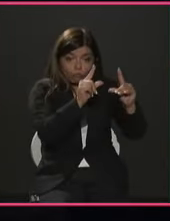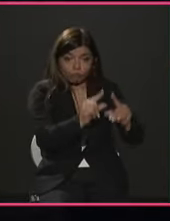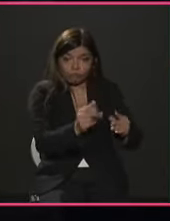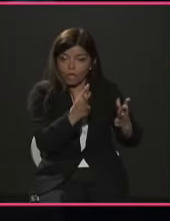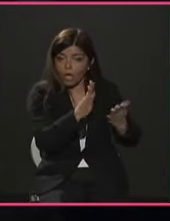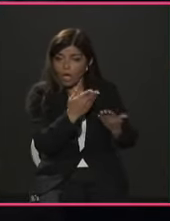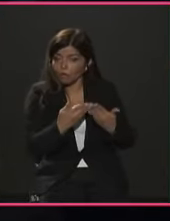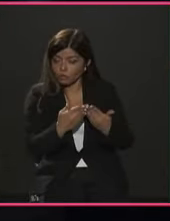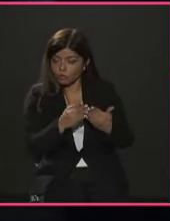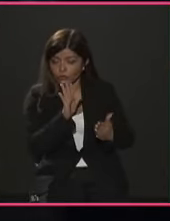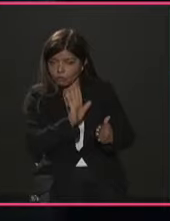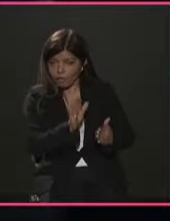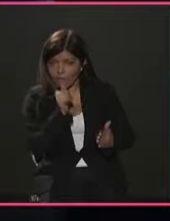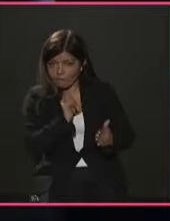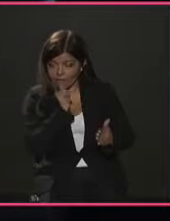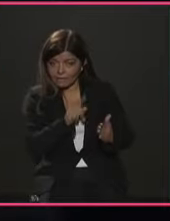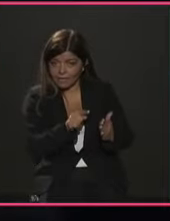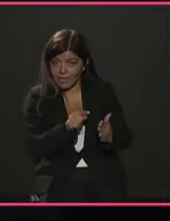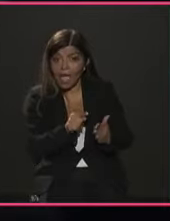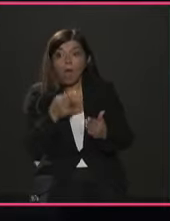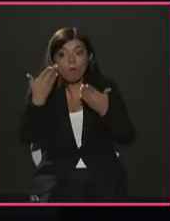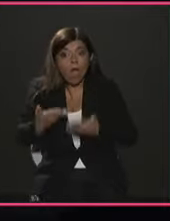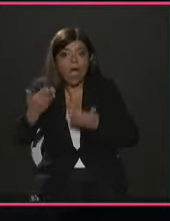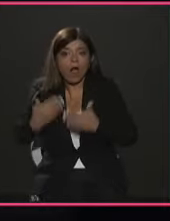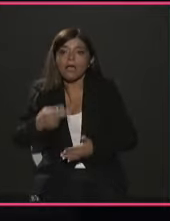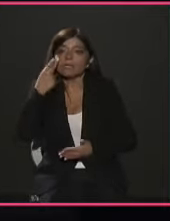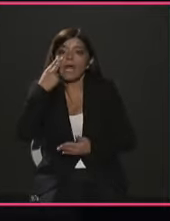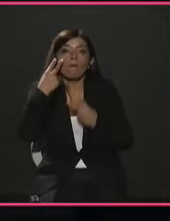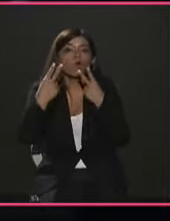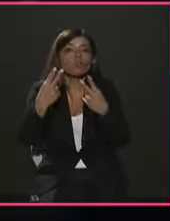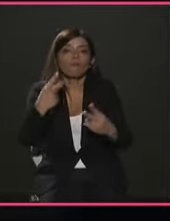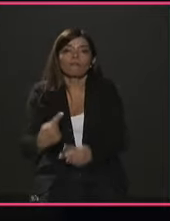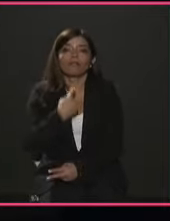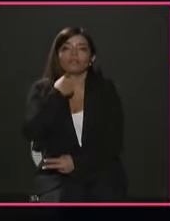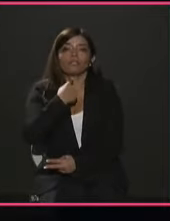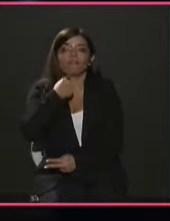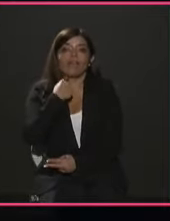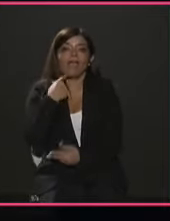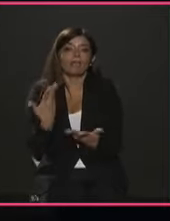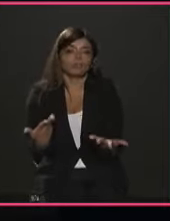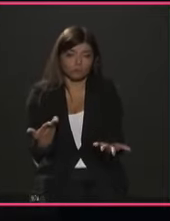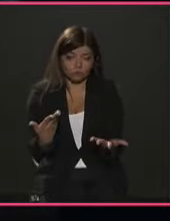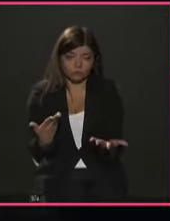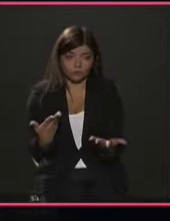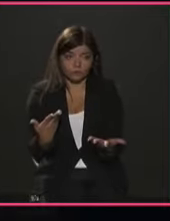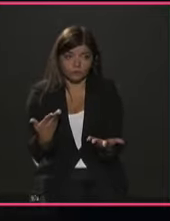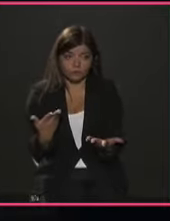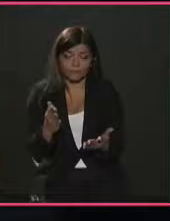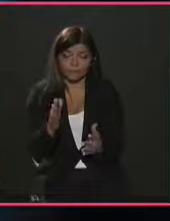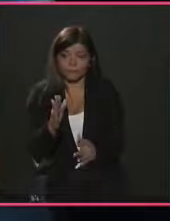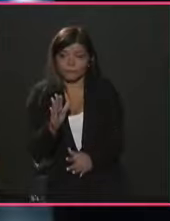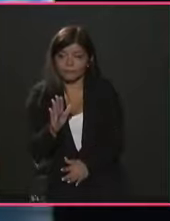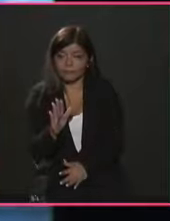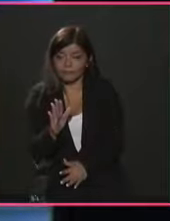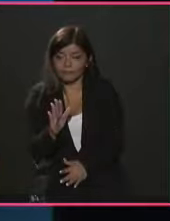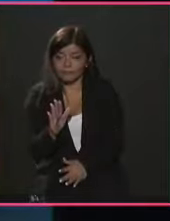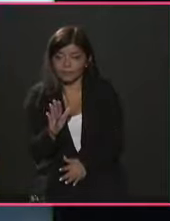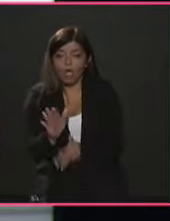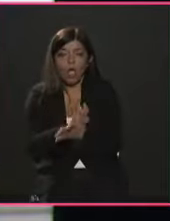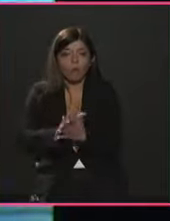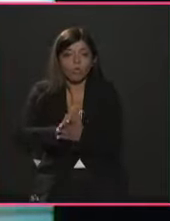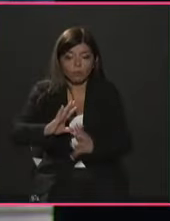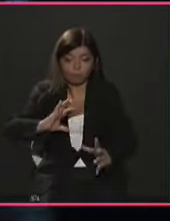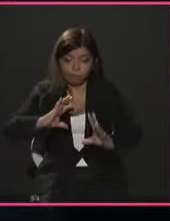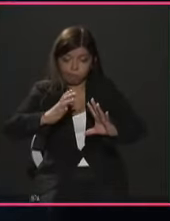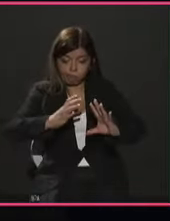estudian pero ya podemos ver ahora los defectos o e en la corteza de